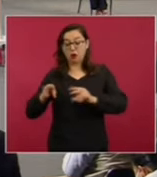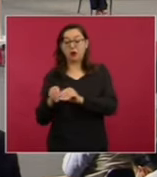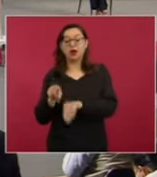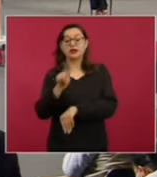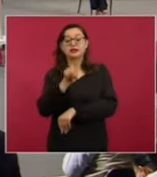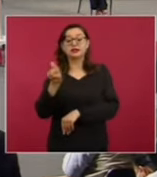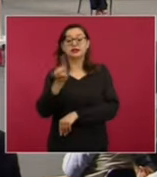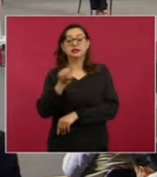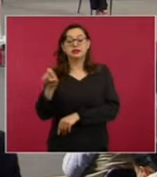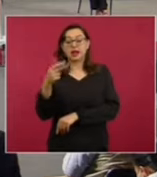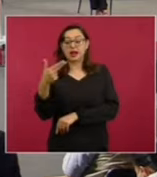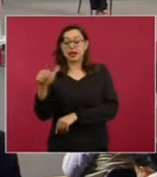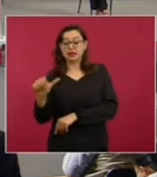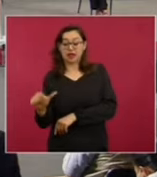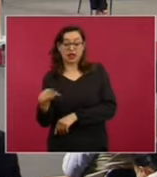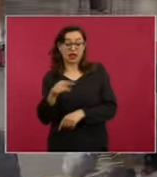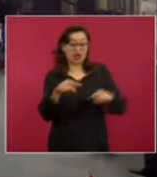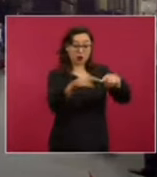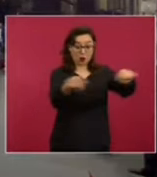¿Mande?